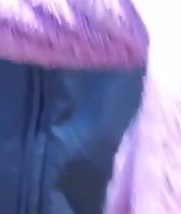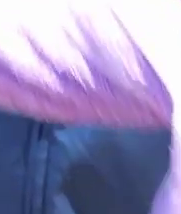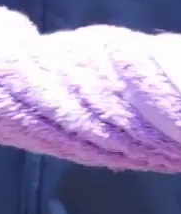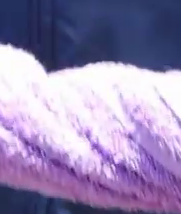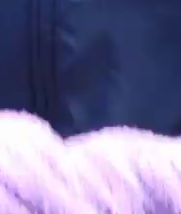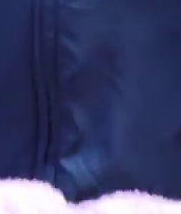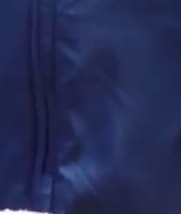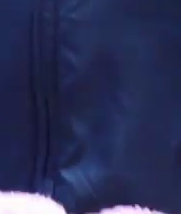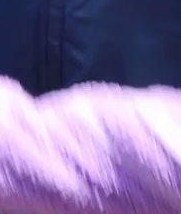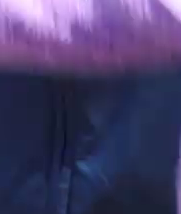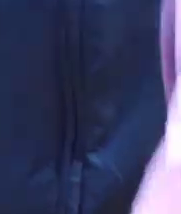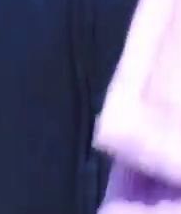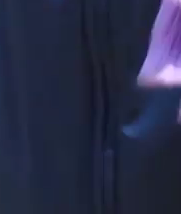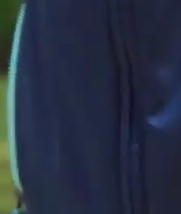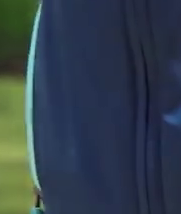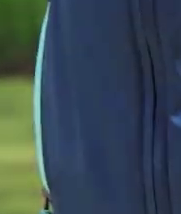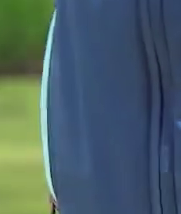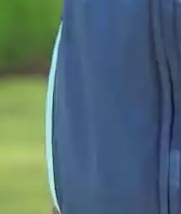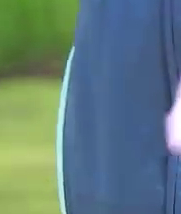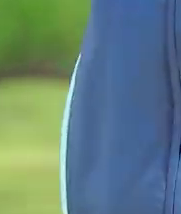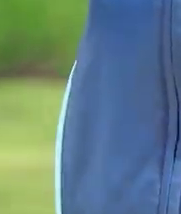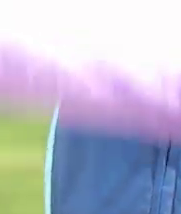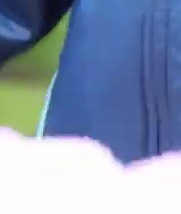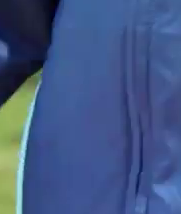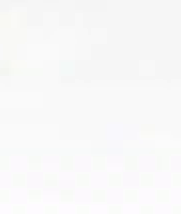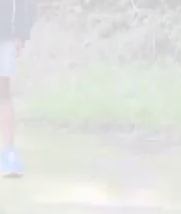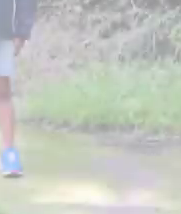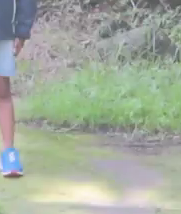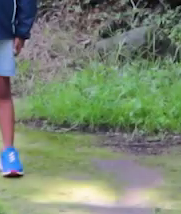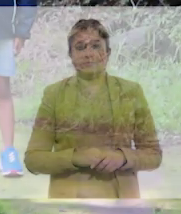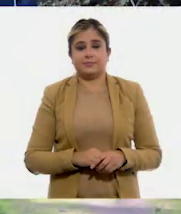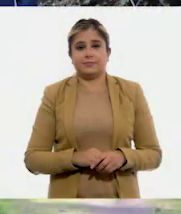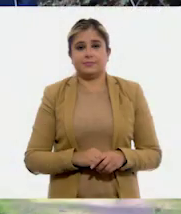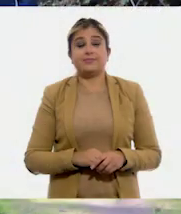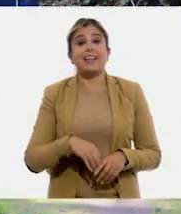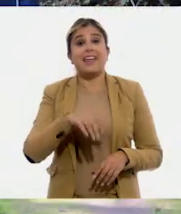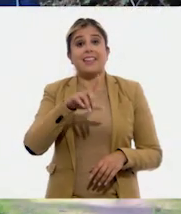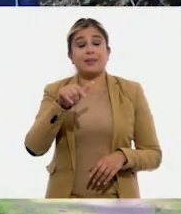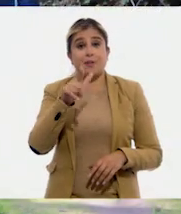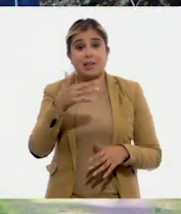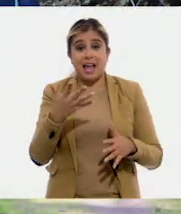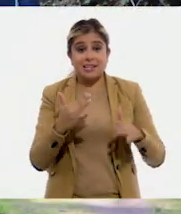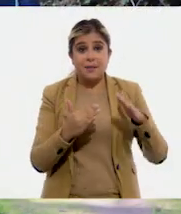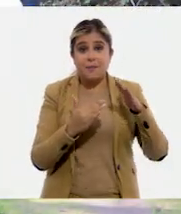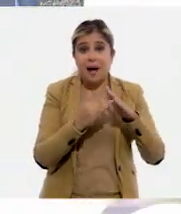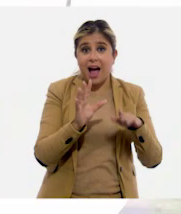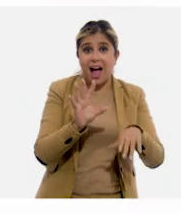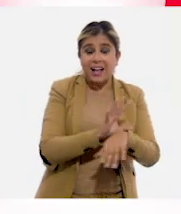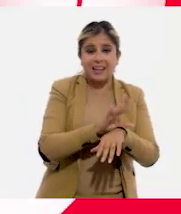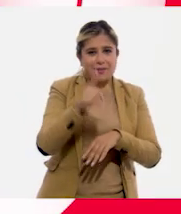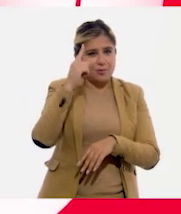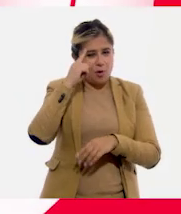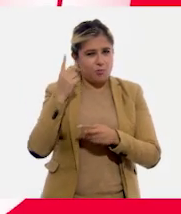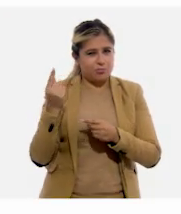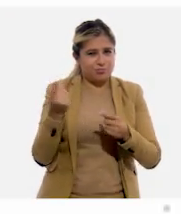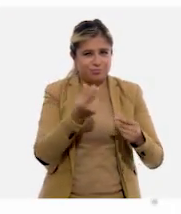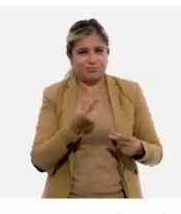Bajamos más, bajamos un poquito más. Y después de cada pausa, activa tu mente.